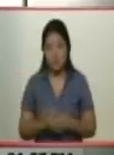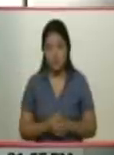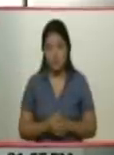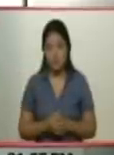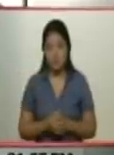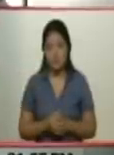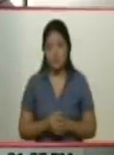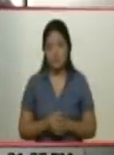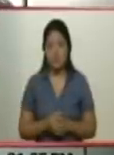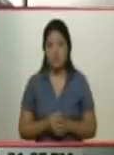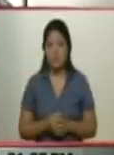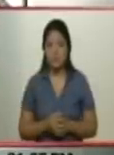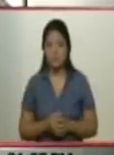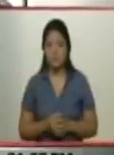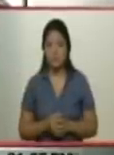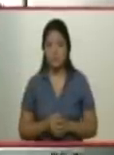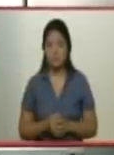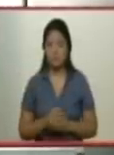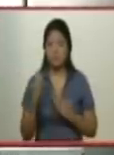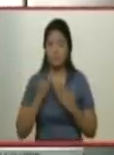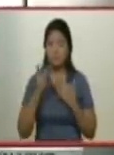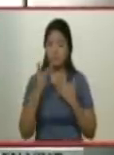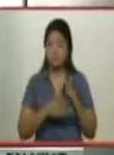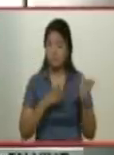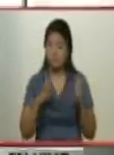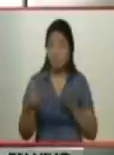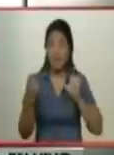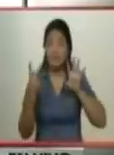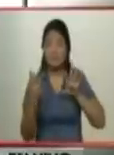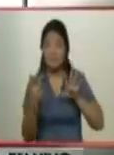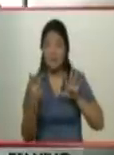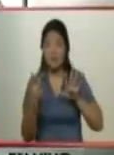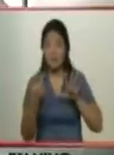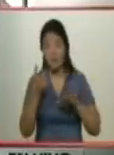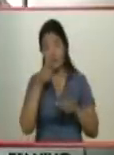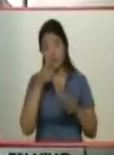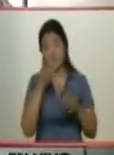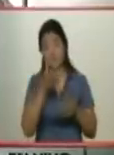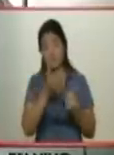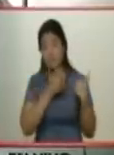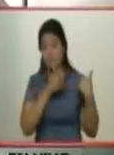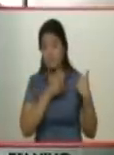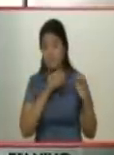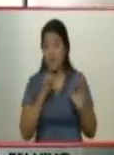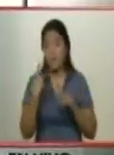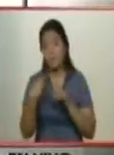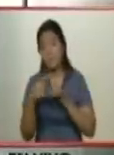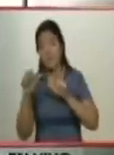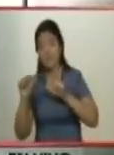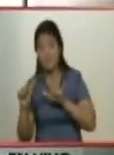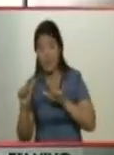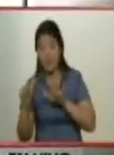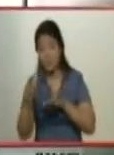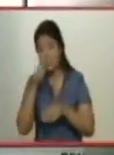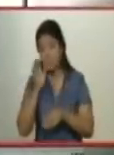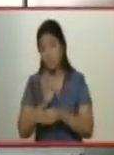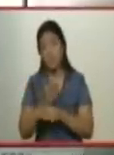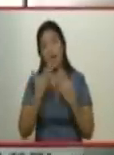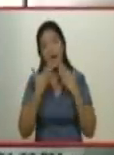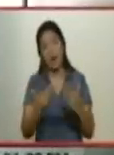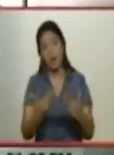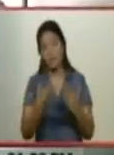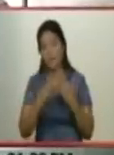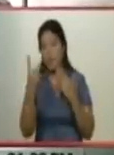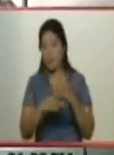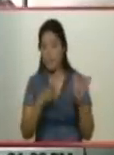operación segmentada diseñada con siete áreas de responsabilidad y se áreas de conección agradezco la